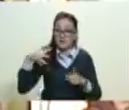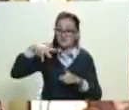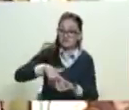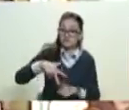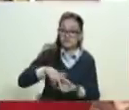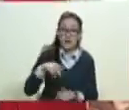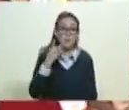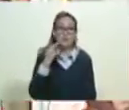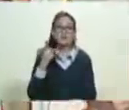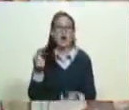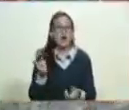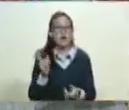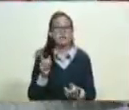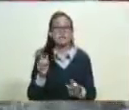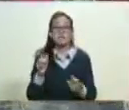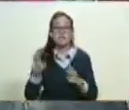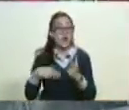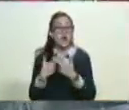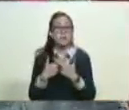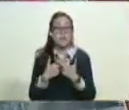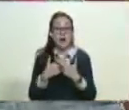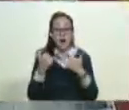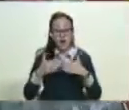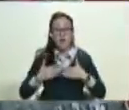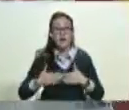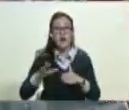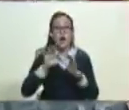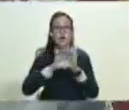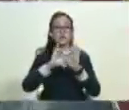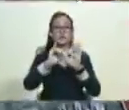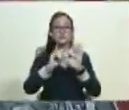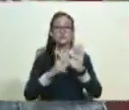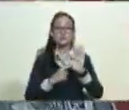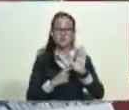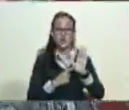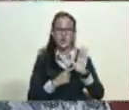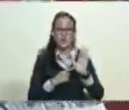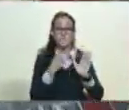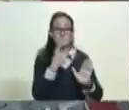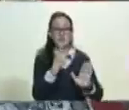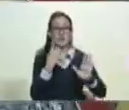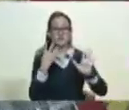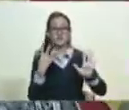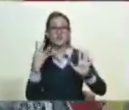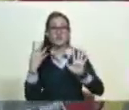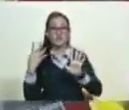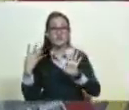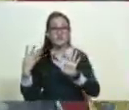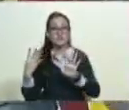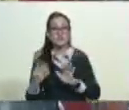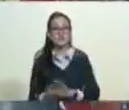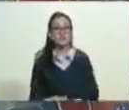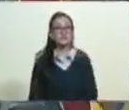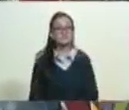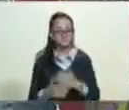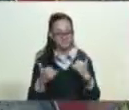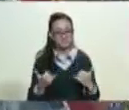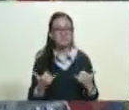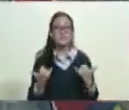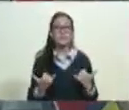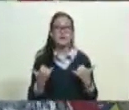política. Y allí quedó expresada en nuestra Constitución Madre de 1999. Vinimos